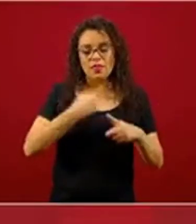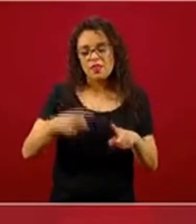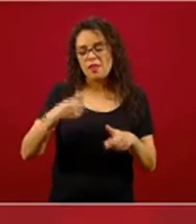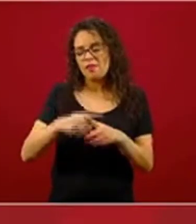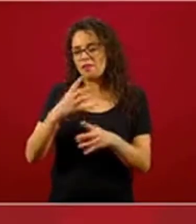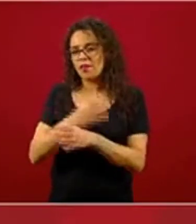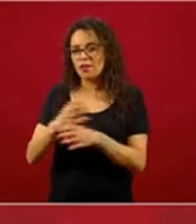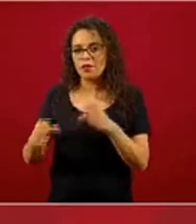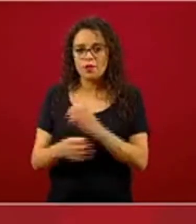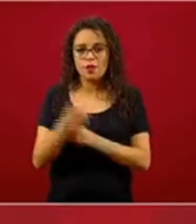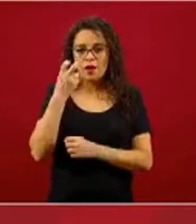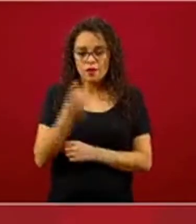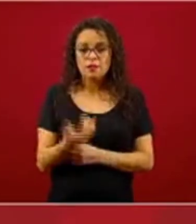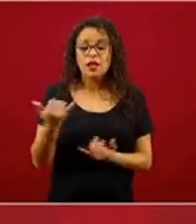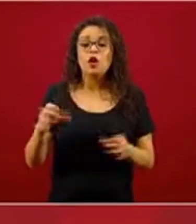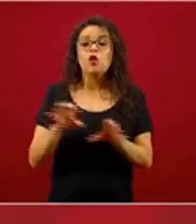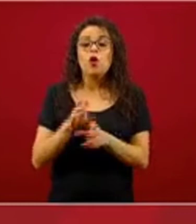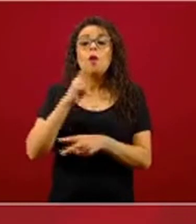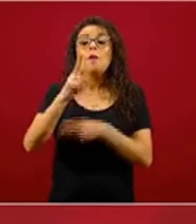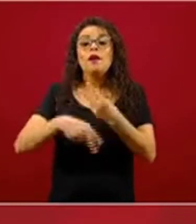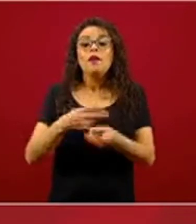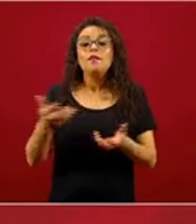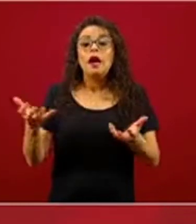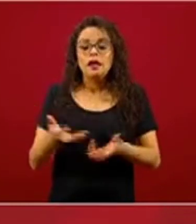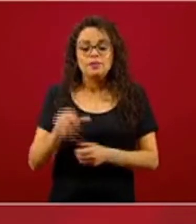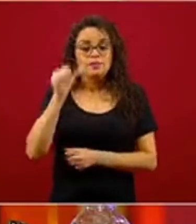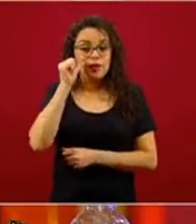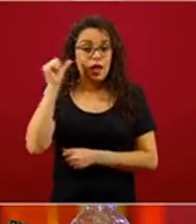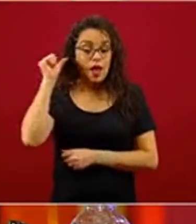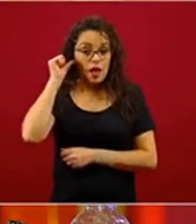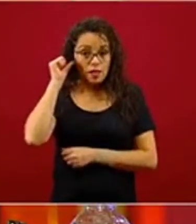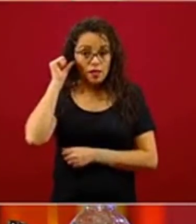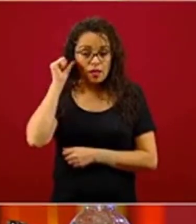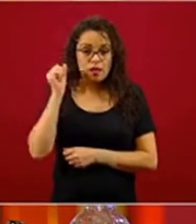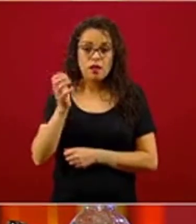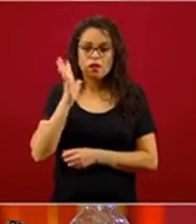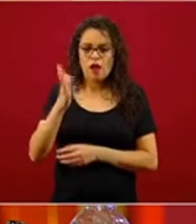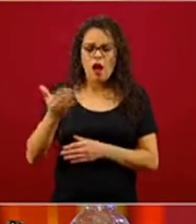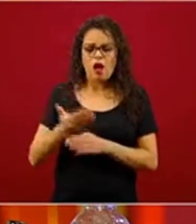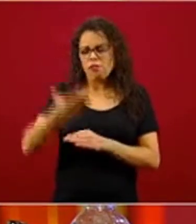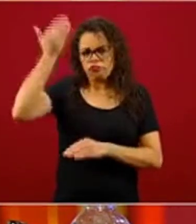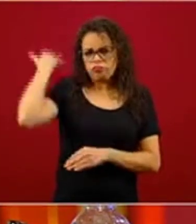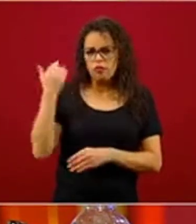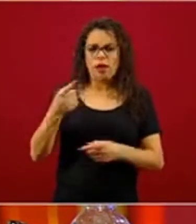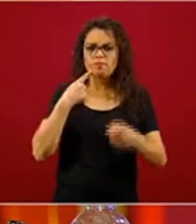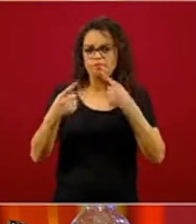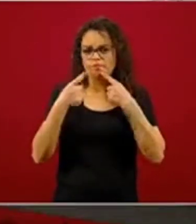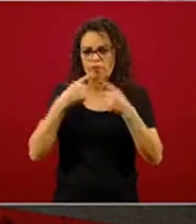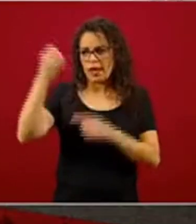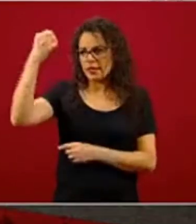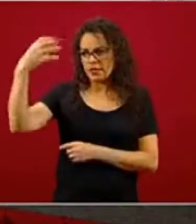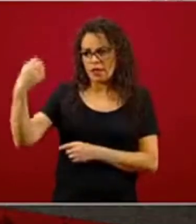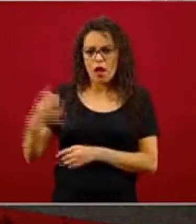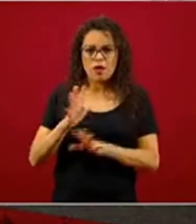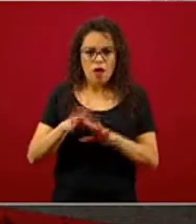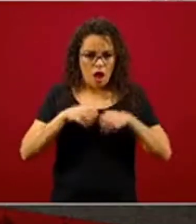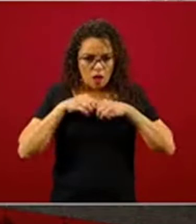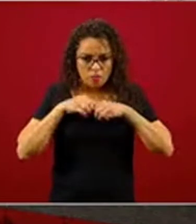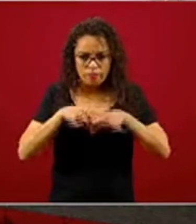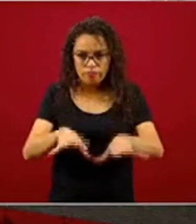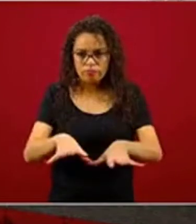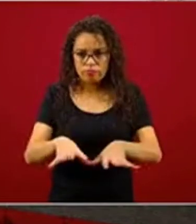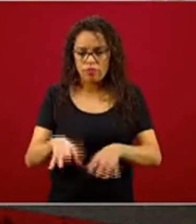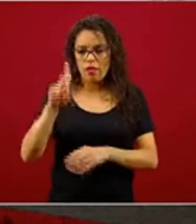Ayer, en concreto, dado que lo del semáforo ya fue discutido, ya fue delineado y ya fue publicado en el